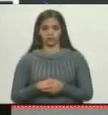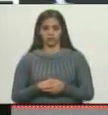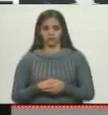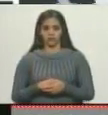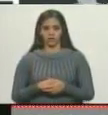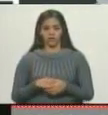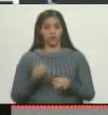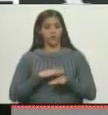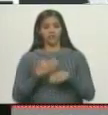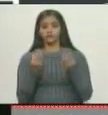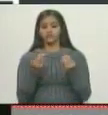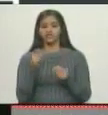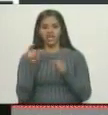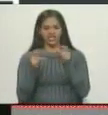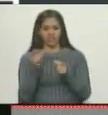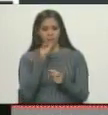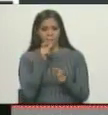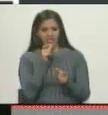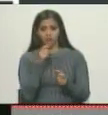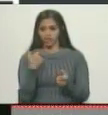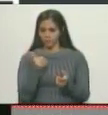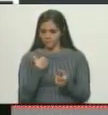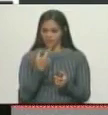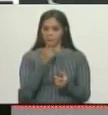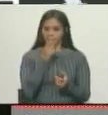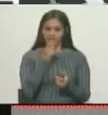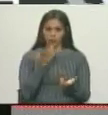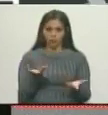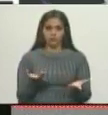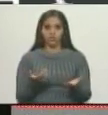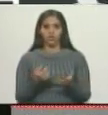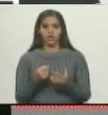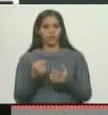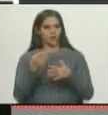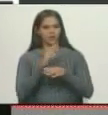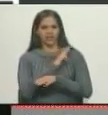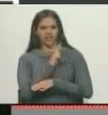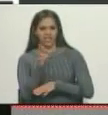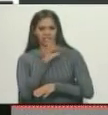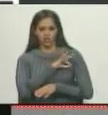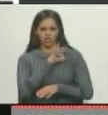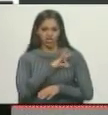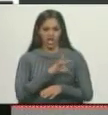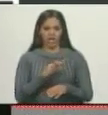porque mucha gente se pregunta y me pregunta a mí a través de redes sociales: